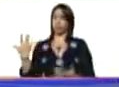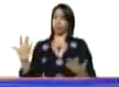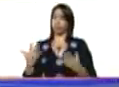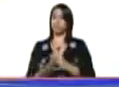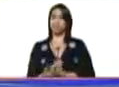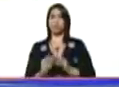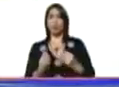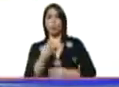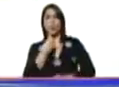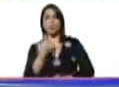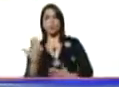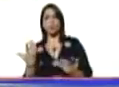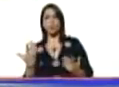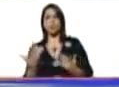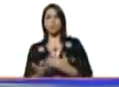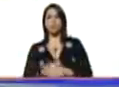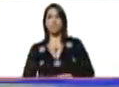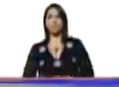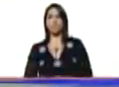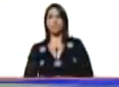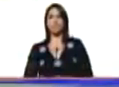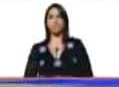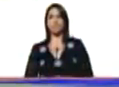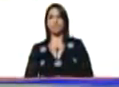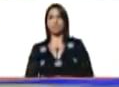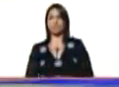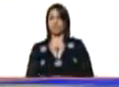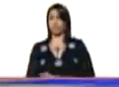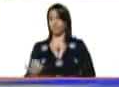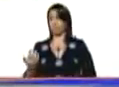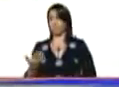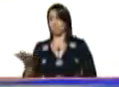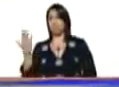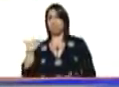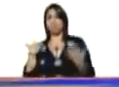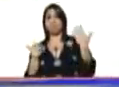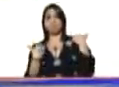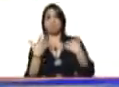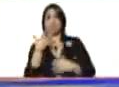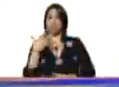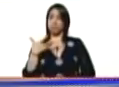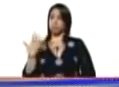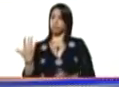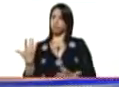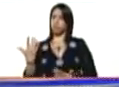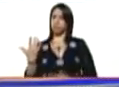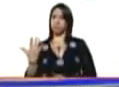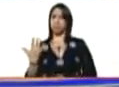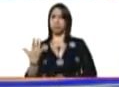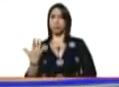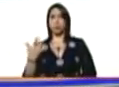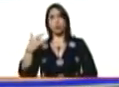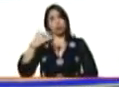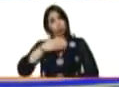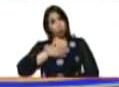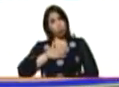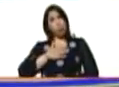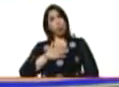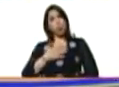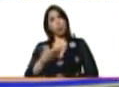¿cómo es que llaman eso? Que se la echa, narcisista. No soy narcisista, soy